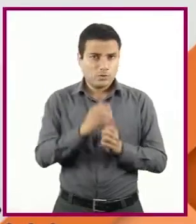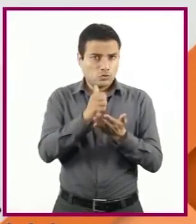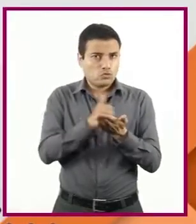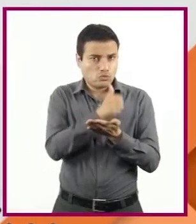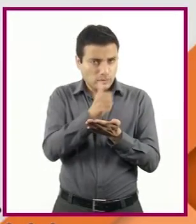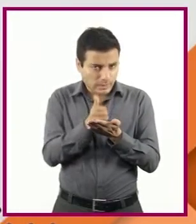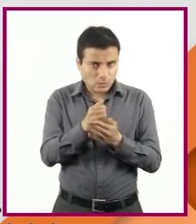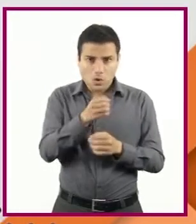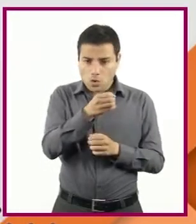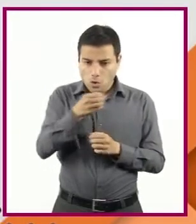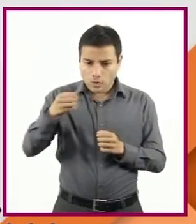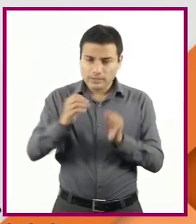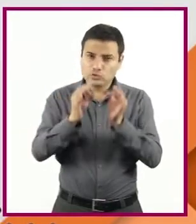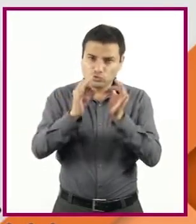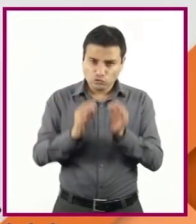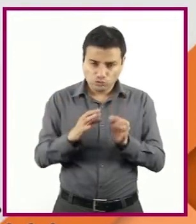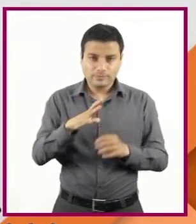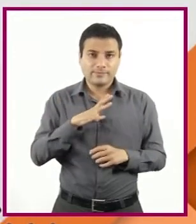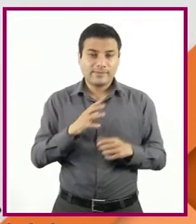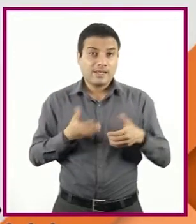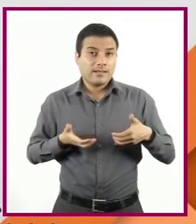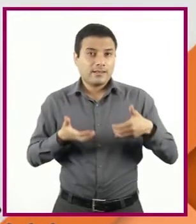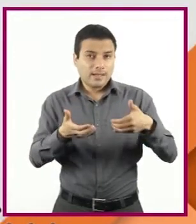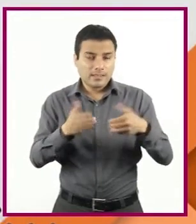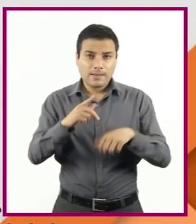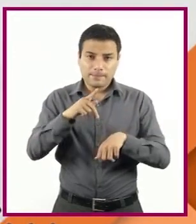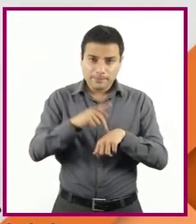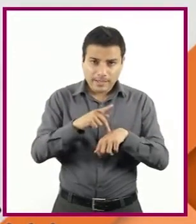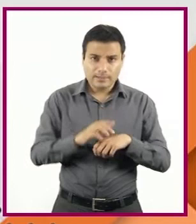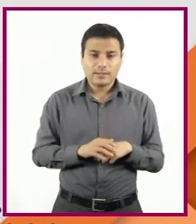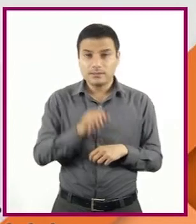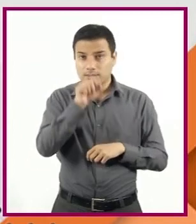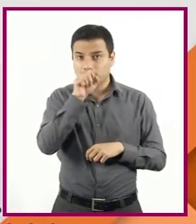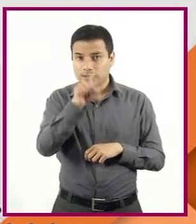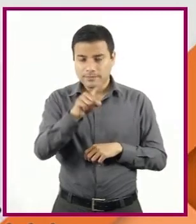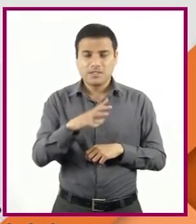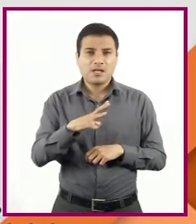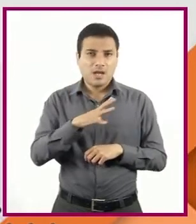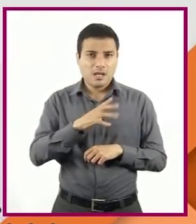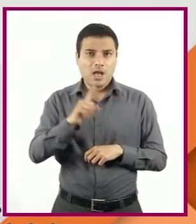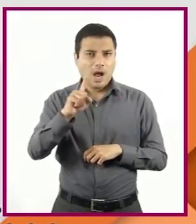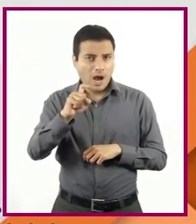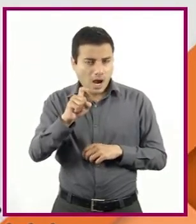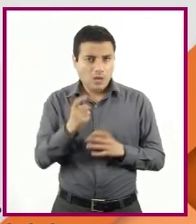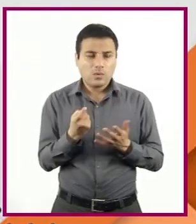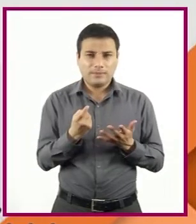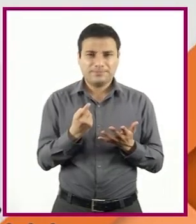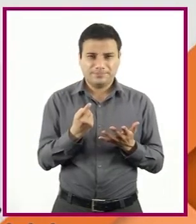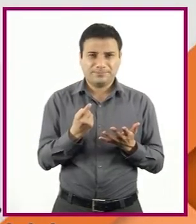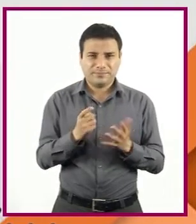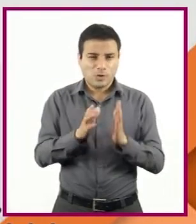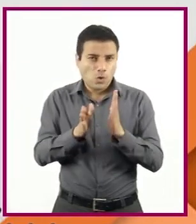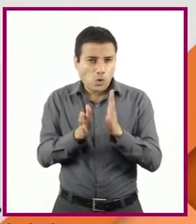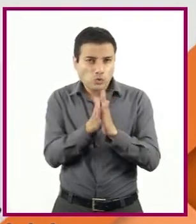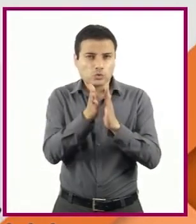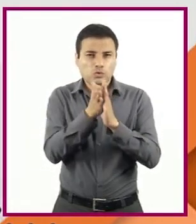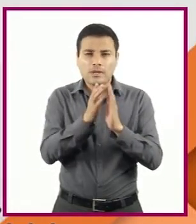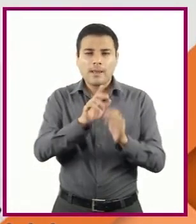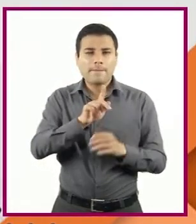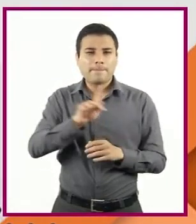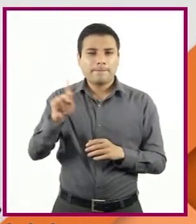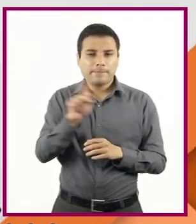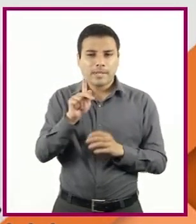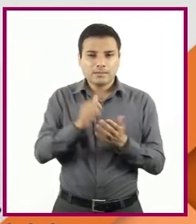urbanística, calles empedradas, drenaje y grandes construcciones inspiradas en el Tajín, pues utilizaron